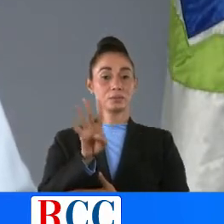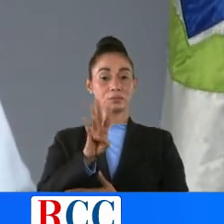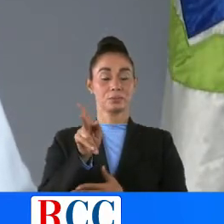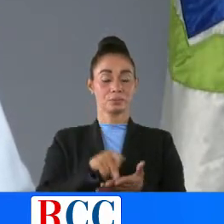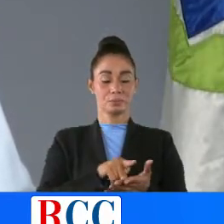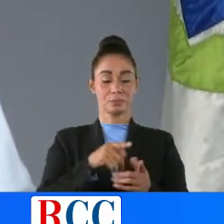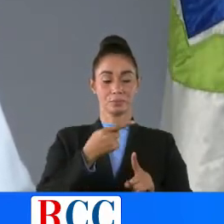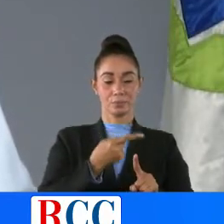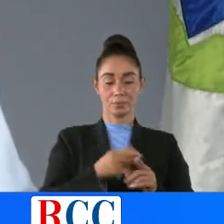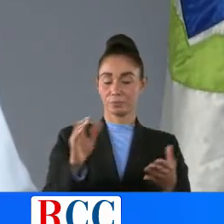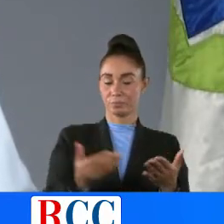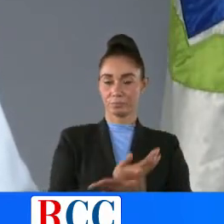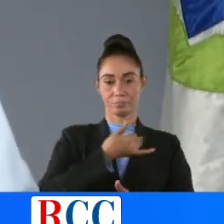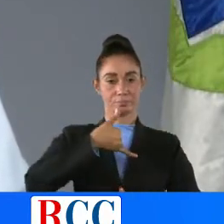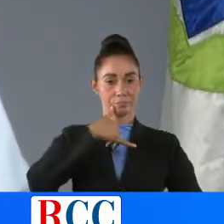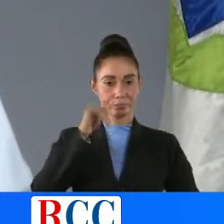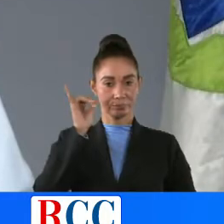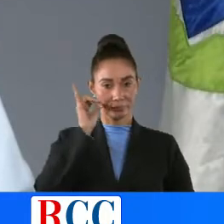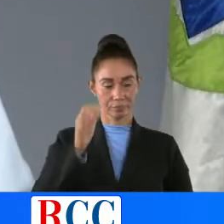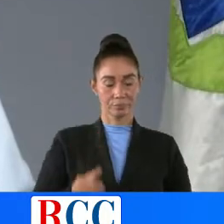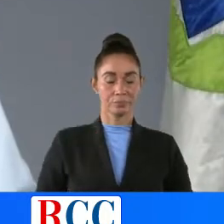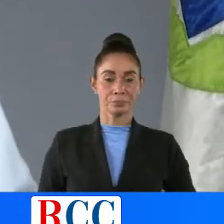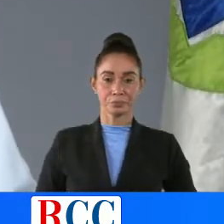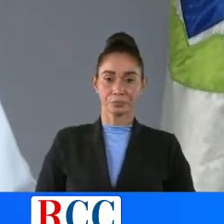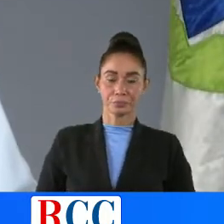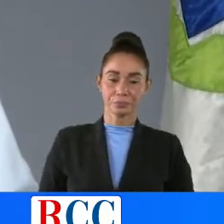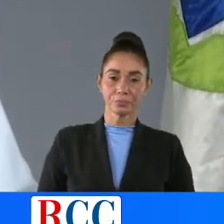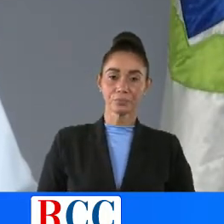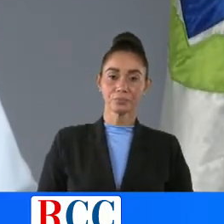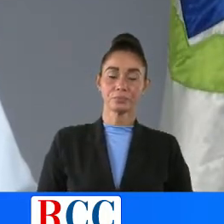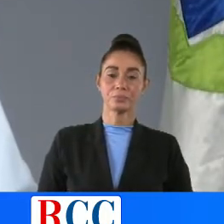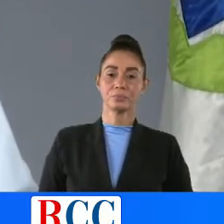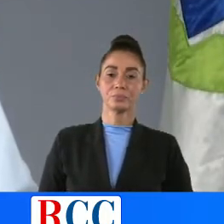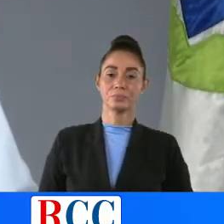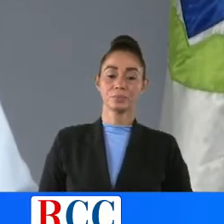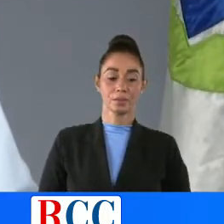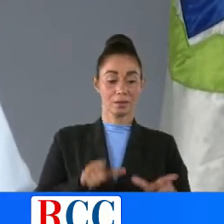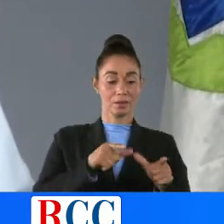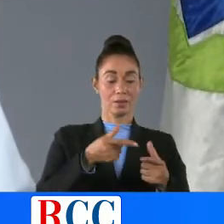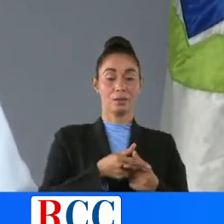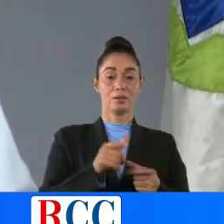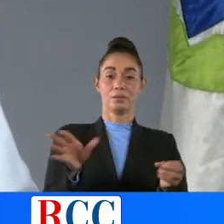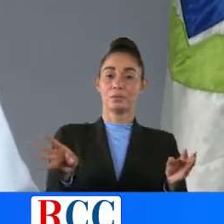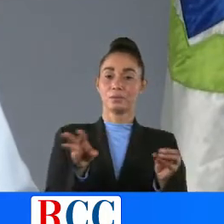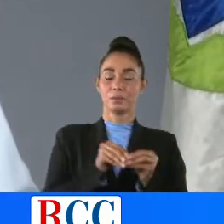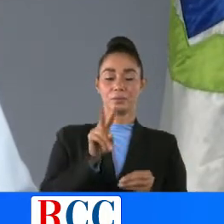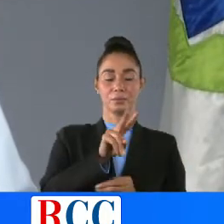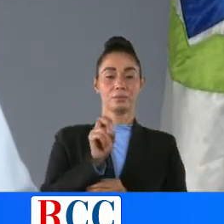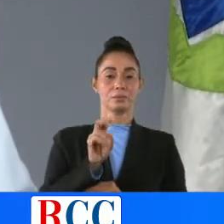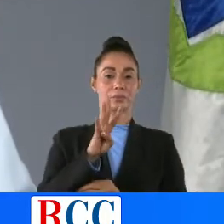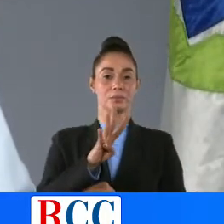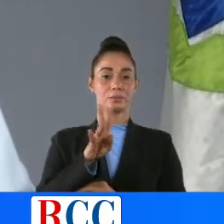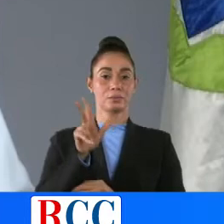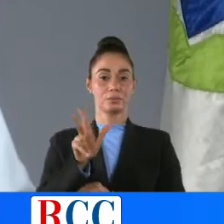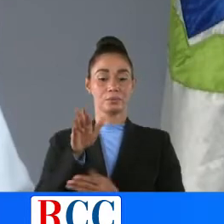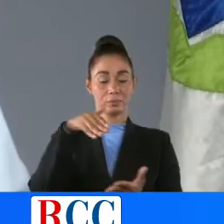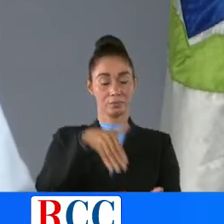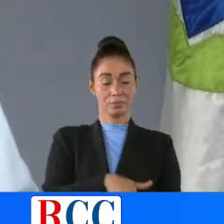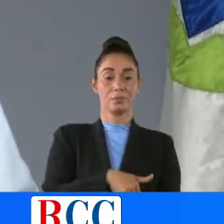81.454 fueron casos nuevos. De ellos, se produjeron un total acumulado de